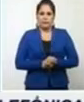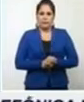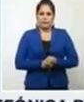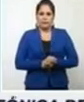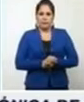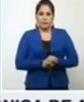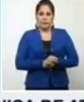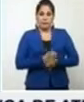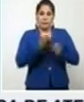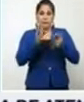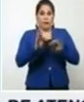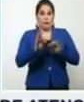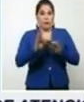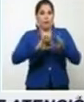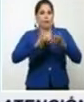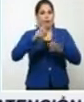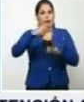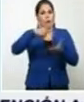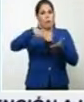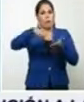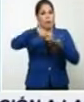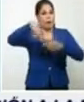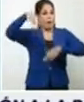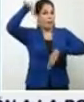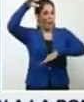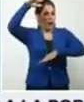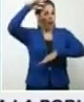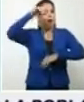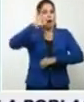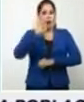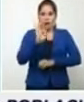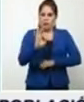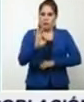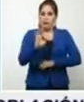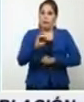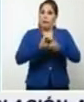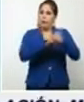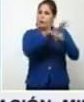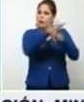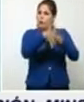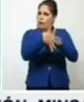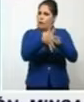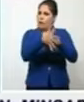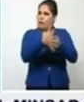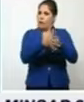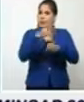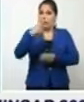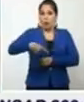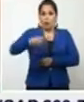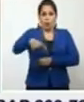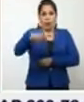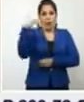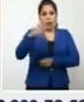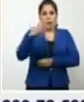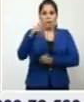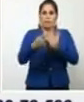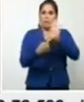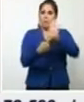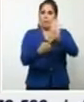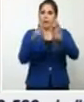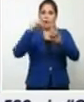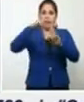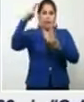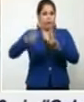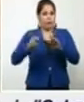Desde la estética del ballet se acortan distancias. La COVID-19 alteró las rutinas de ensayo y presentaciones de las